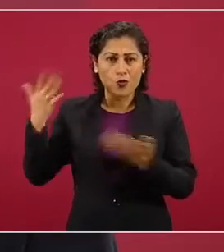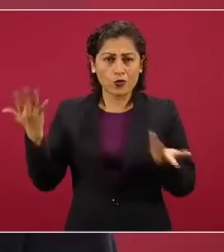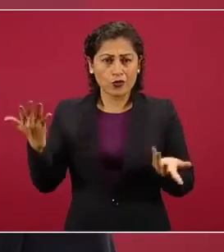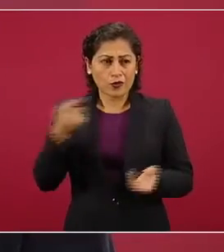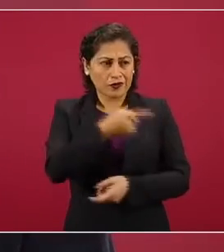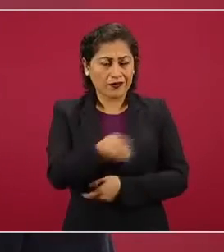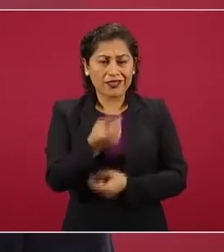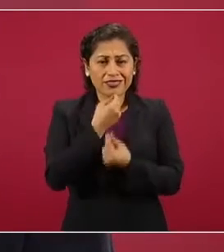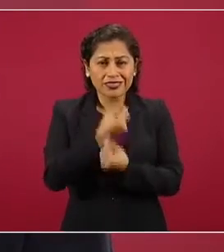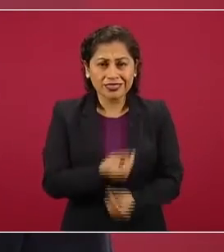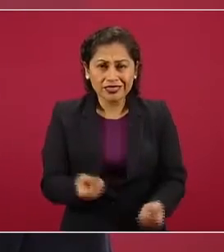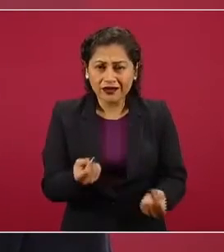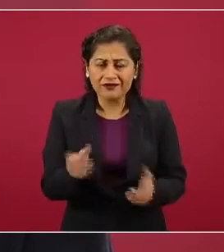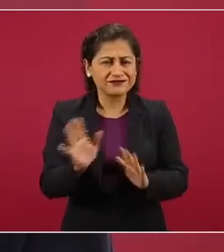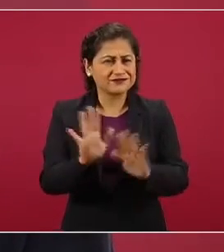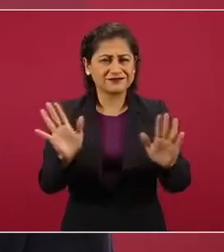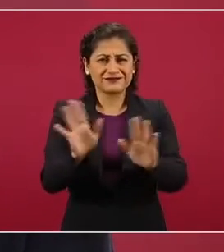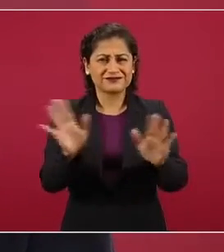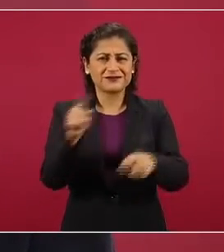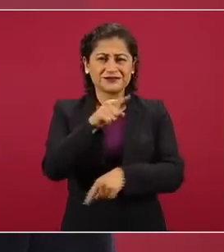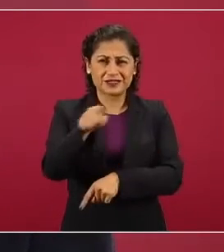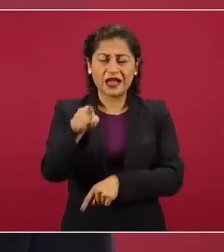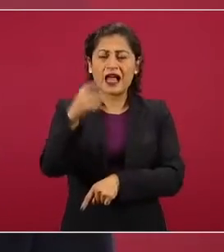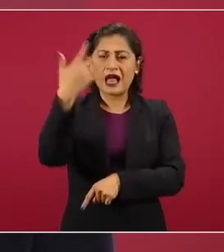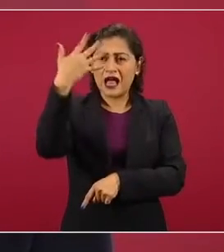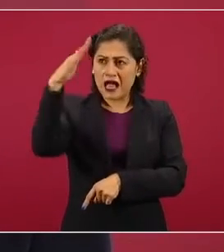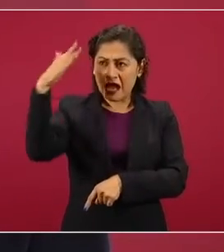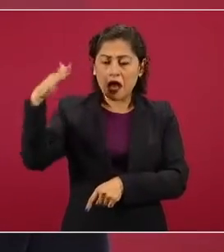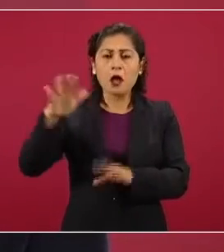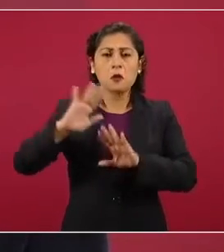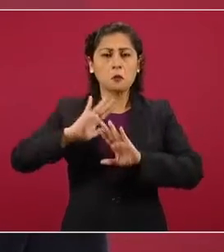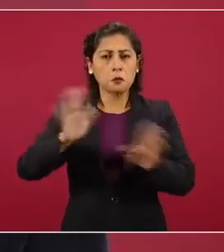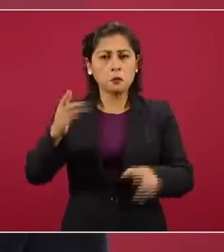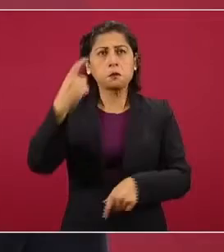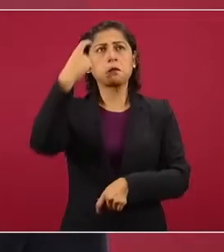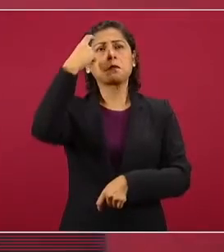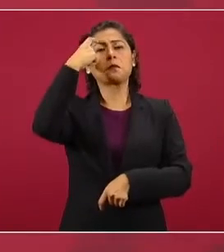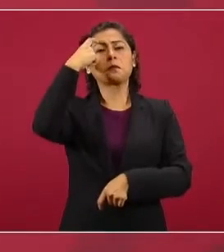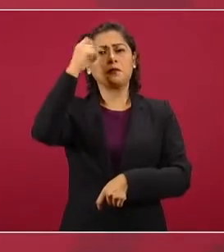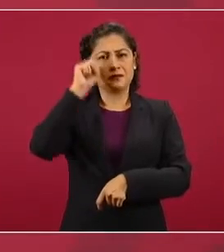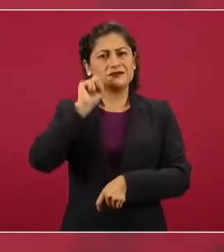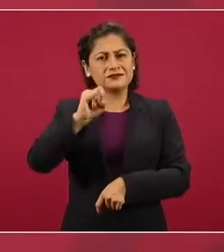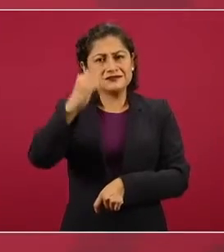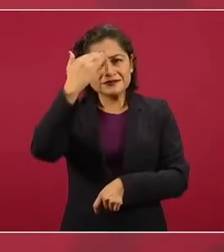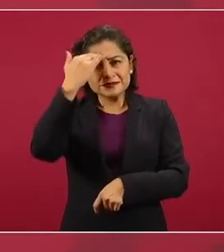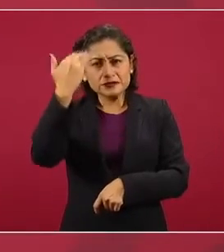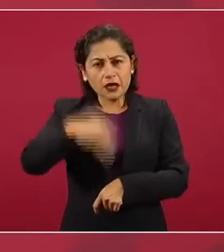es un ciudadano muy consciente, mujer, hombre,